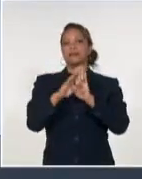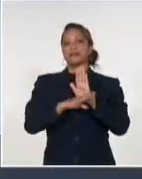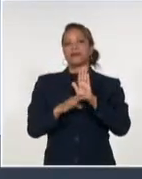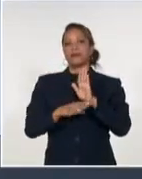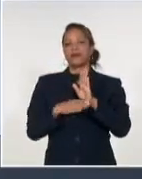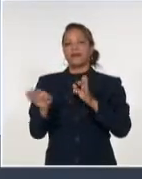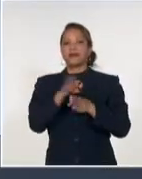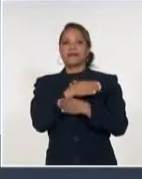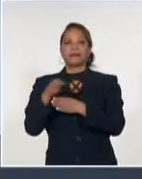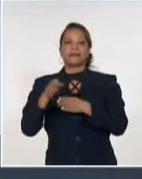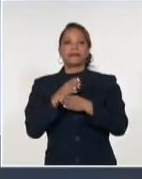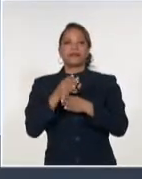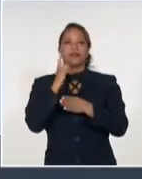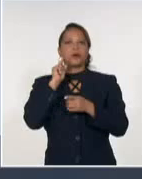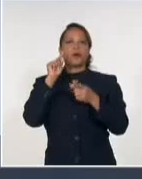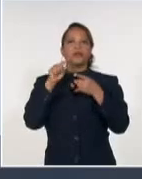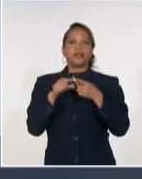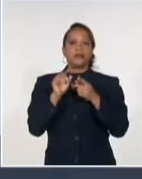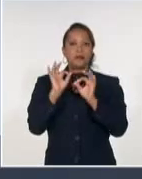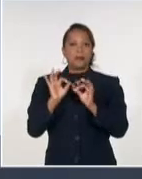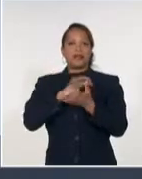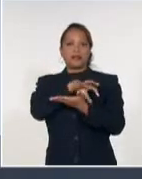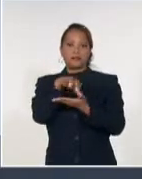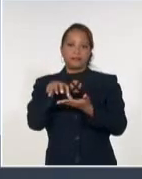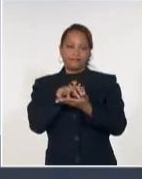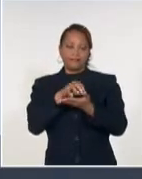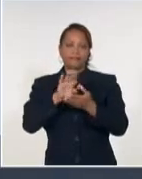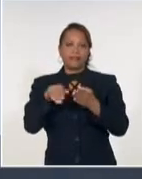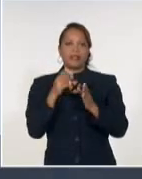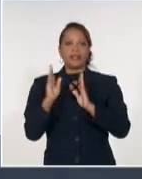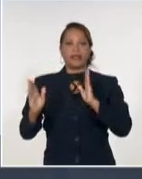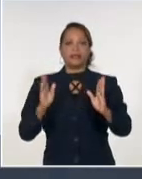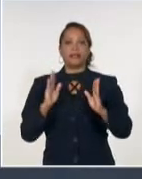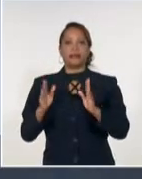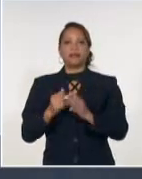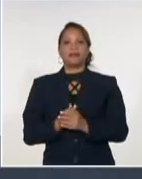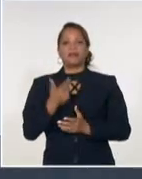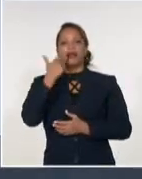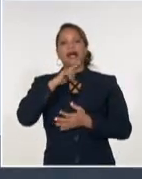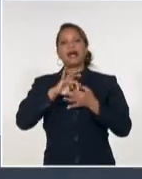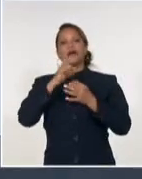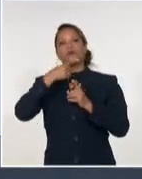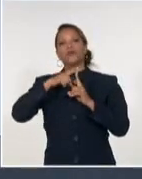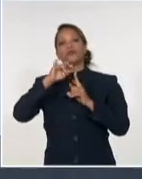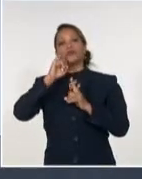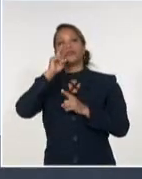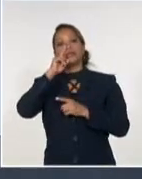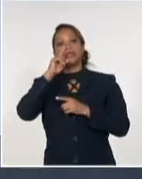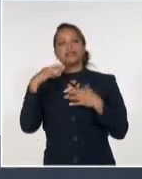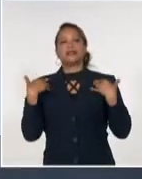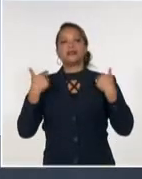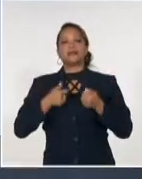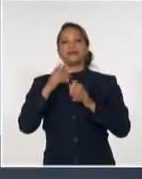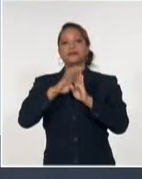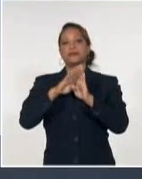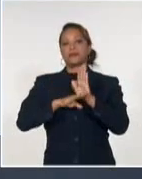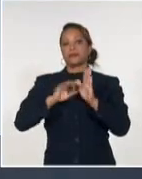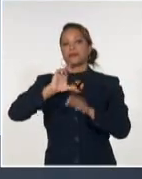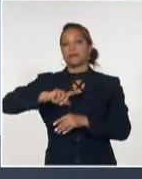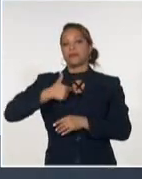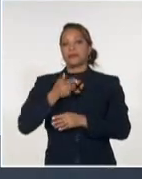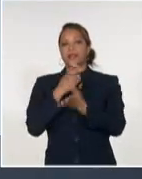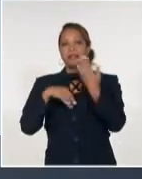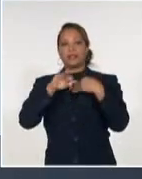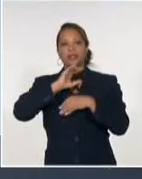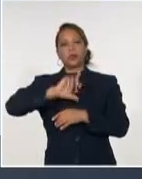diseñado especialmente para esas jornadas. Con Agustín Adrián Pérez González, director de programas culturales del Ministerio de Cultura,